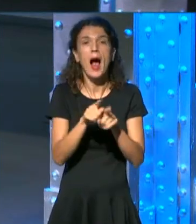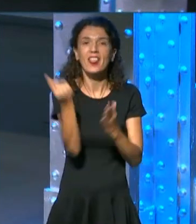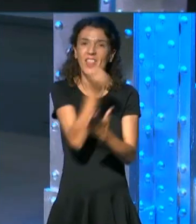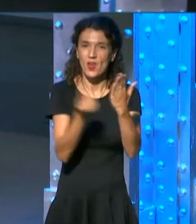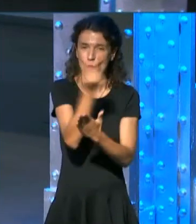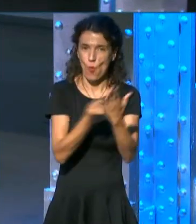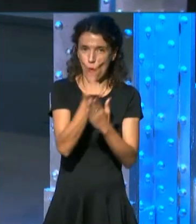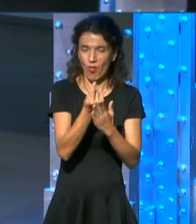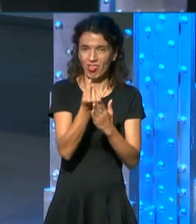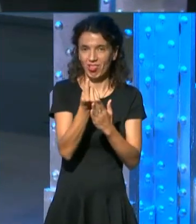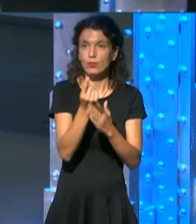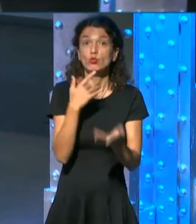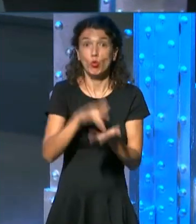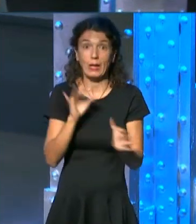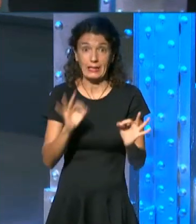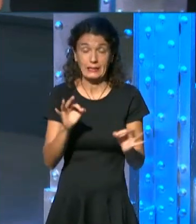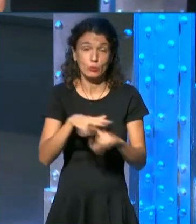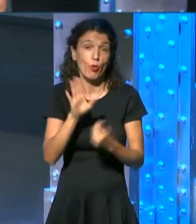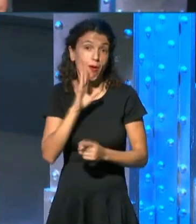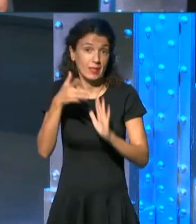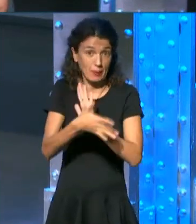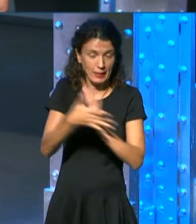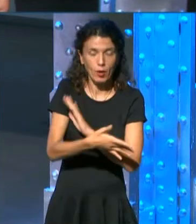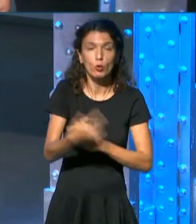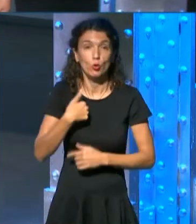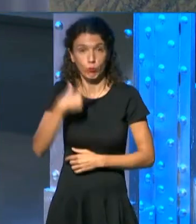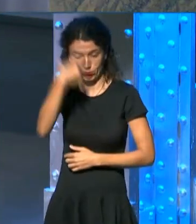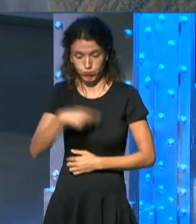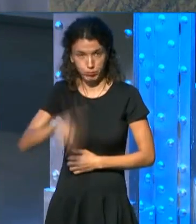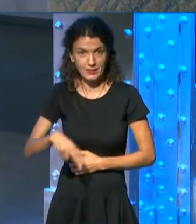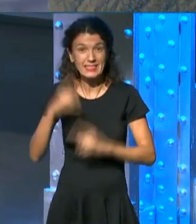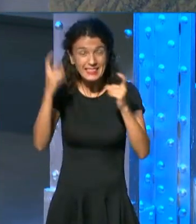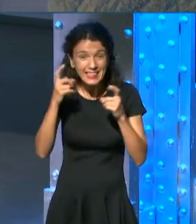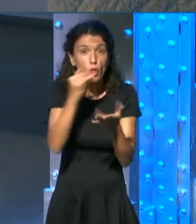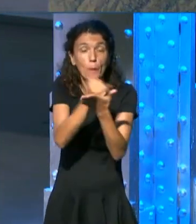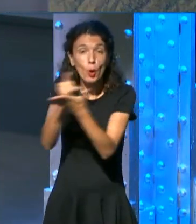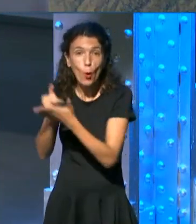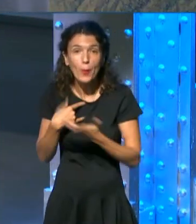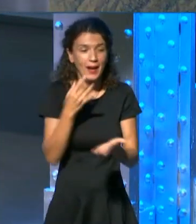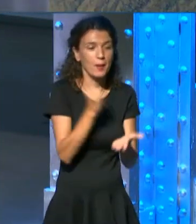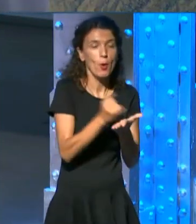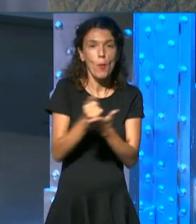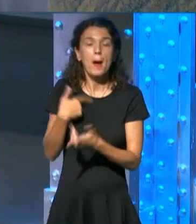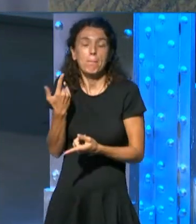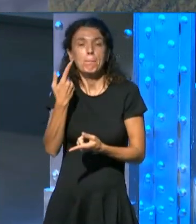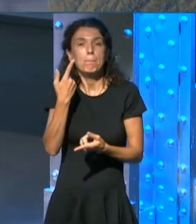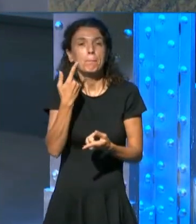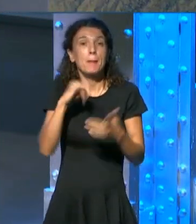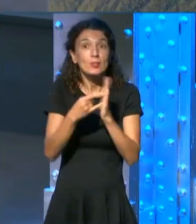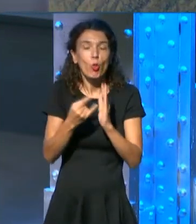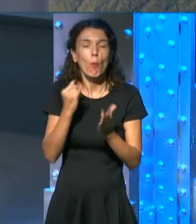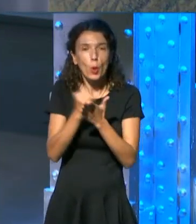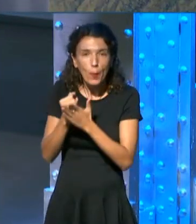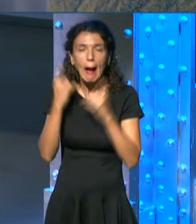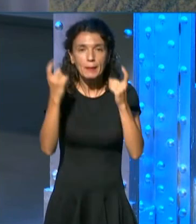gráfico de lo que ocurrió. Bien, ese soy yo intentando probar la metodología, ¿vale? Al principio